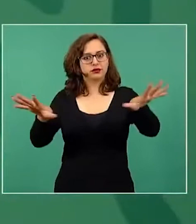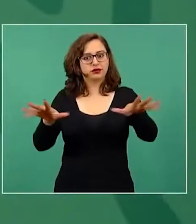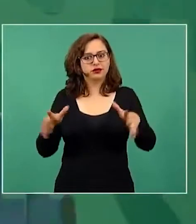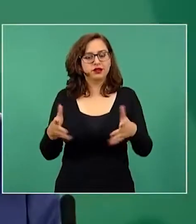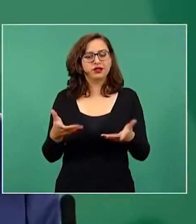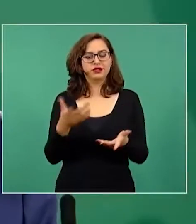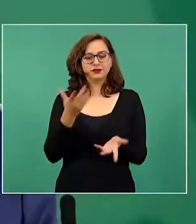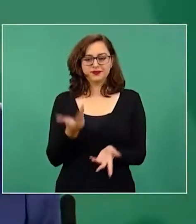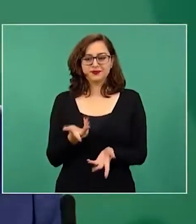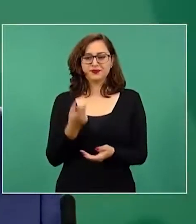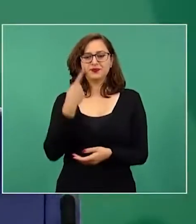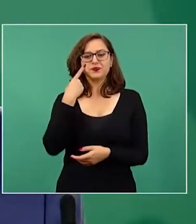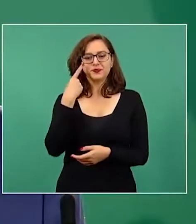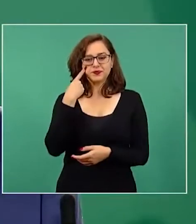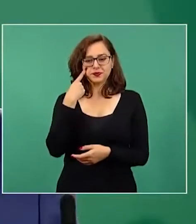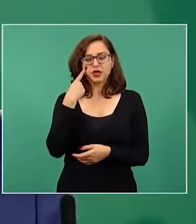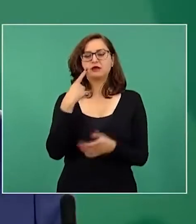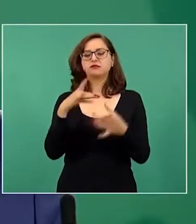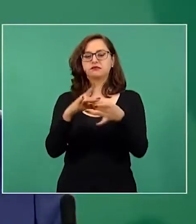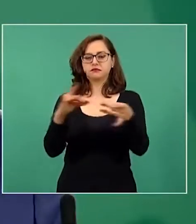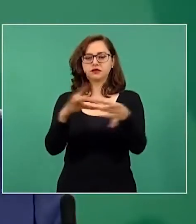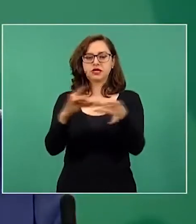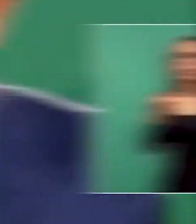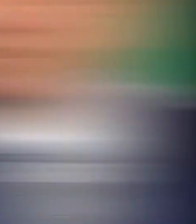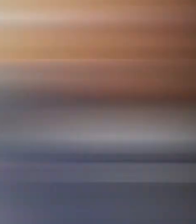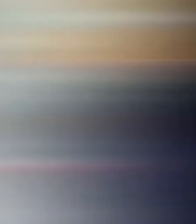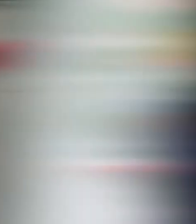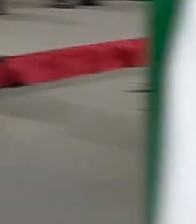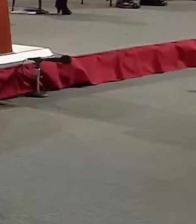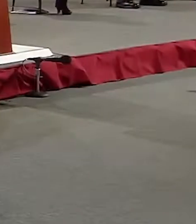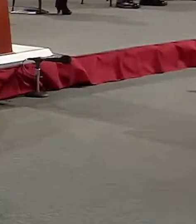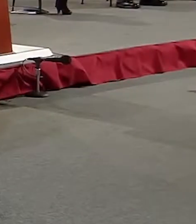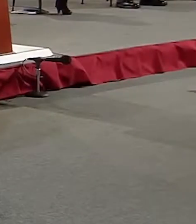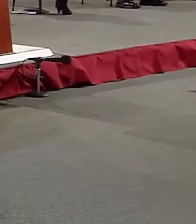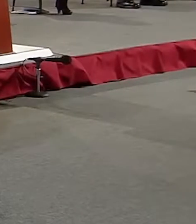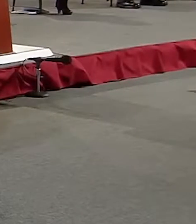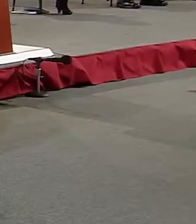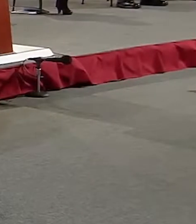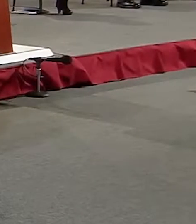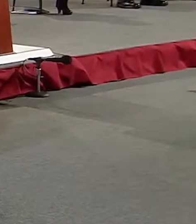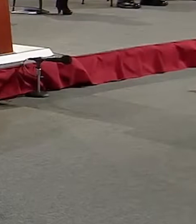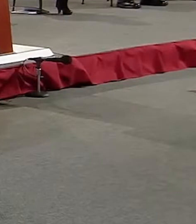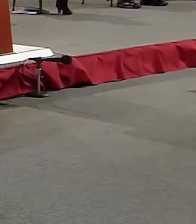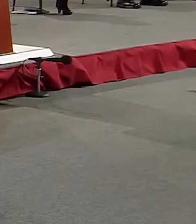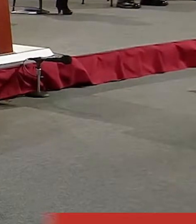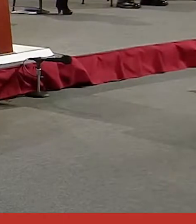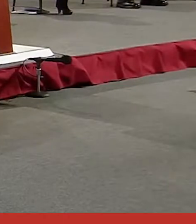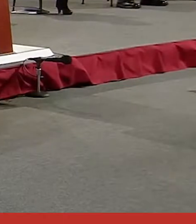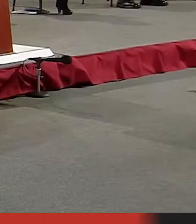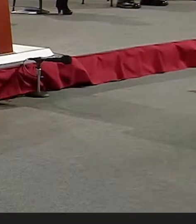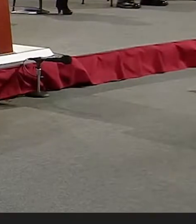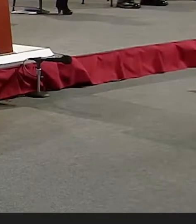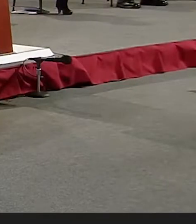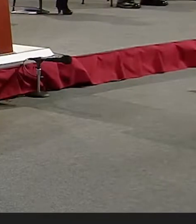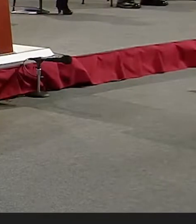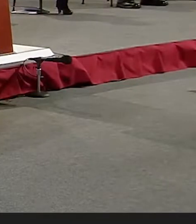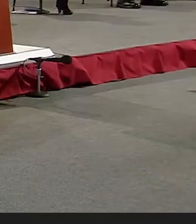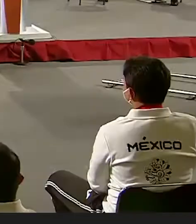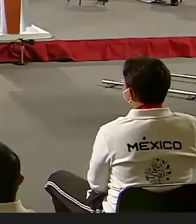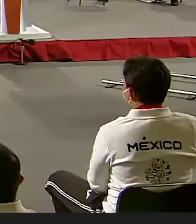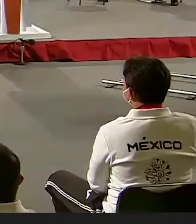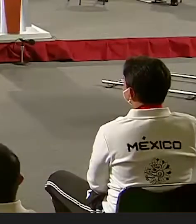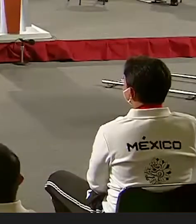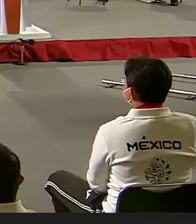cual actualmente está subsidiando a las firmas particulares. López Obrador entregó apoyos económicos a deportistas que